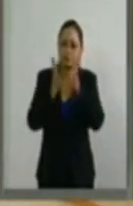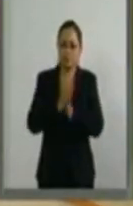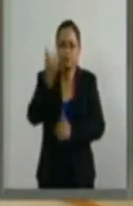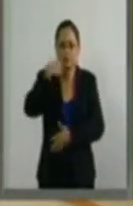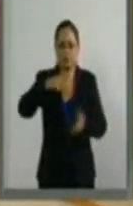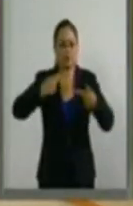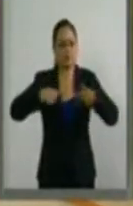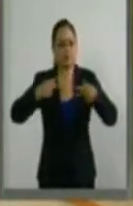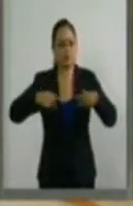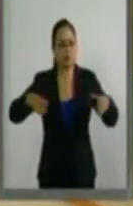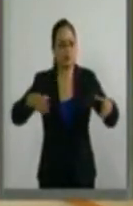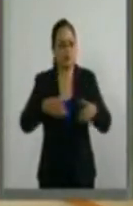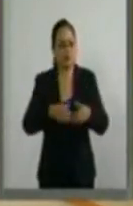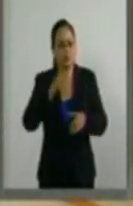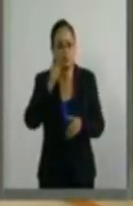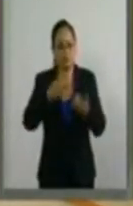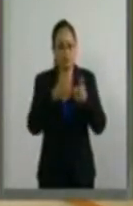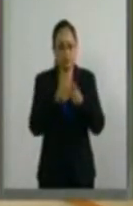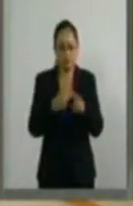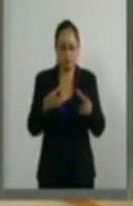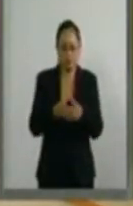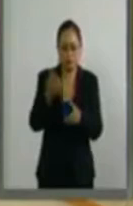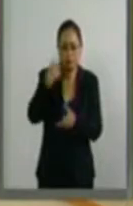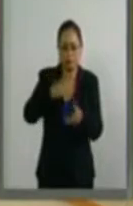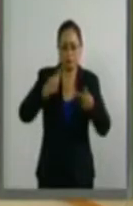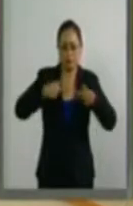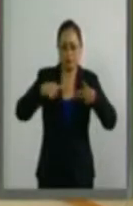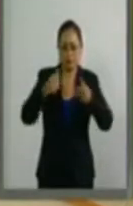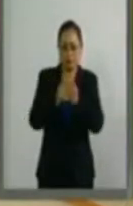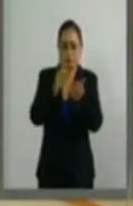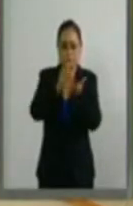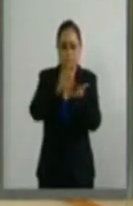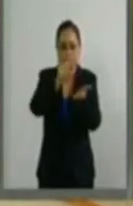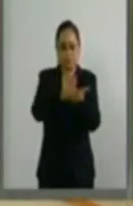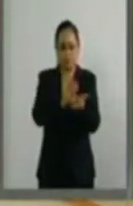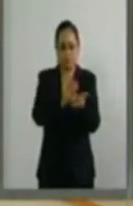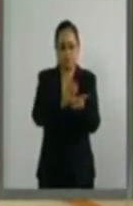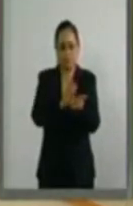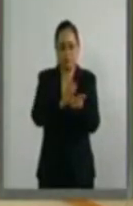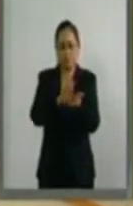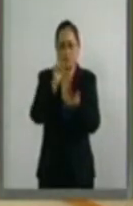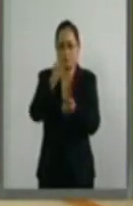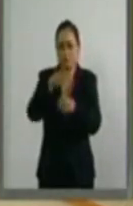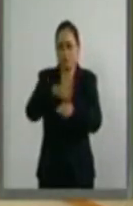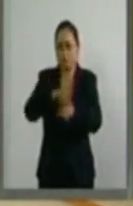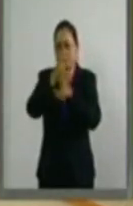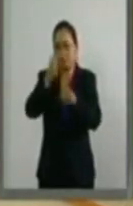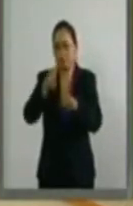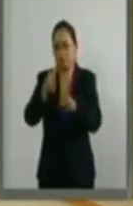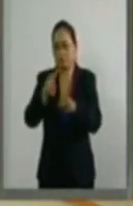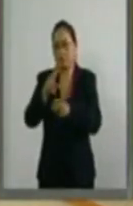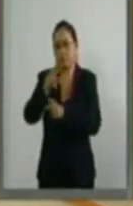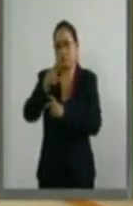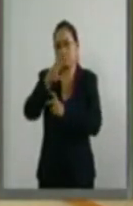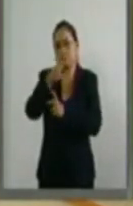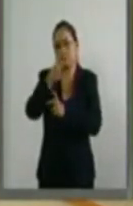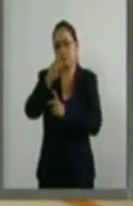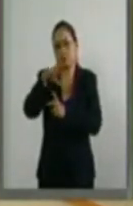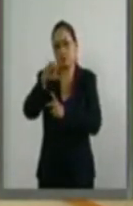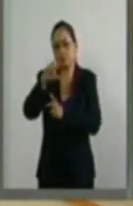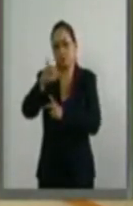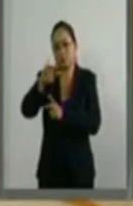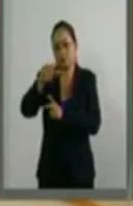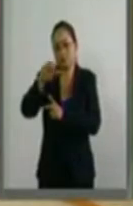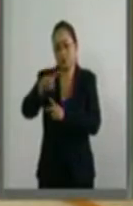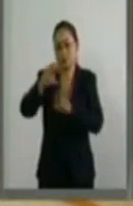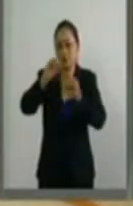personas y grupos en situación de discapacidad, en condiciones de vulnerabilidad y violencia o